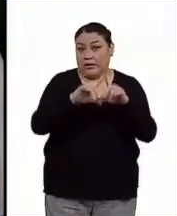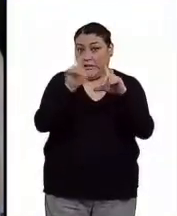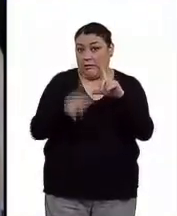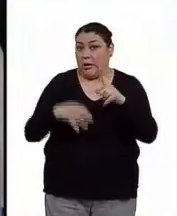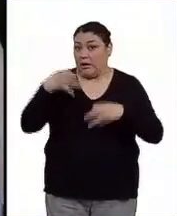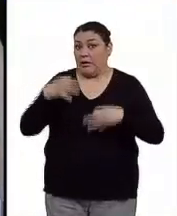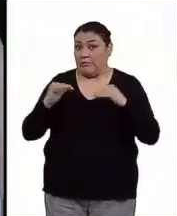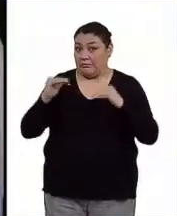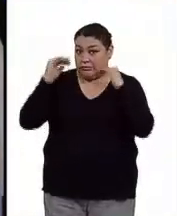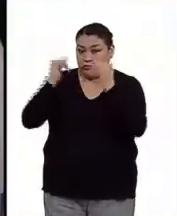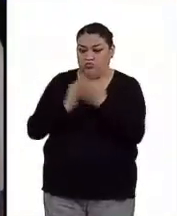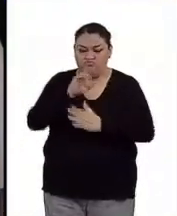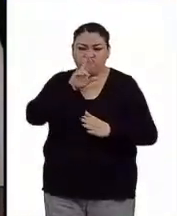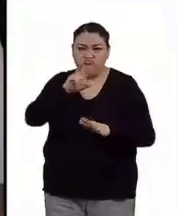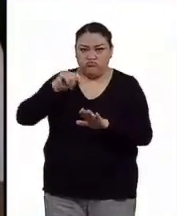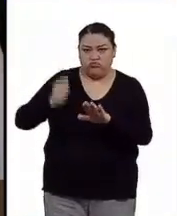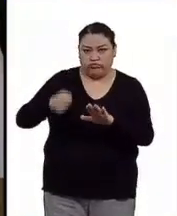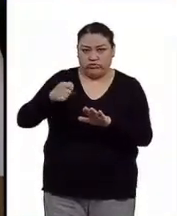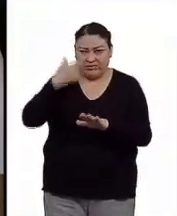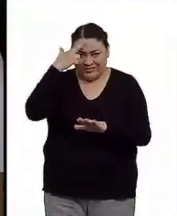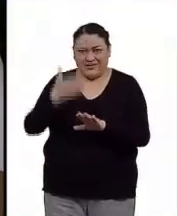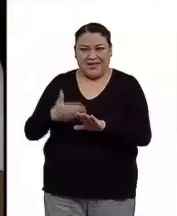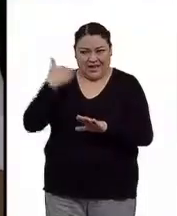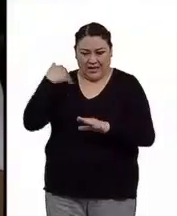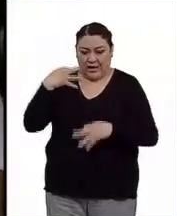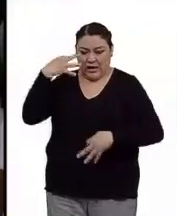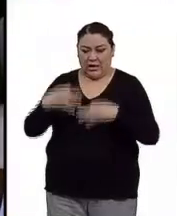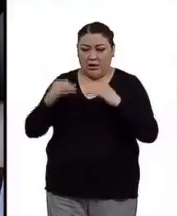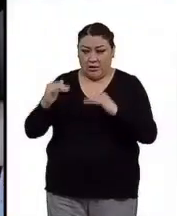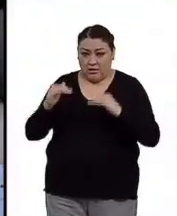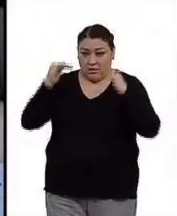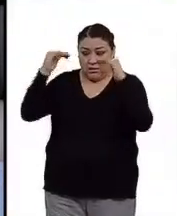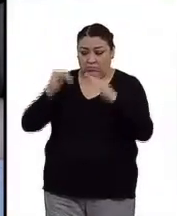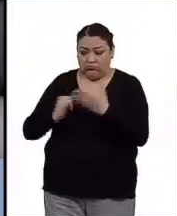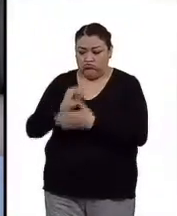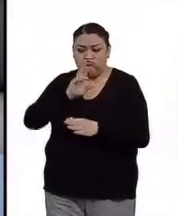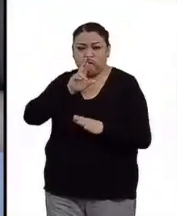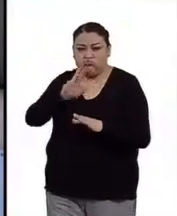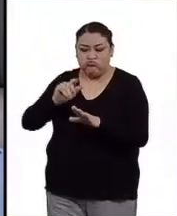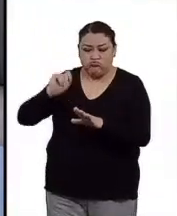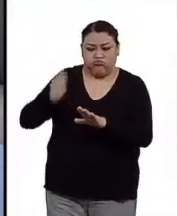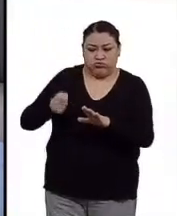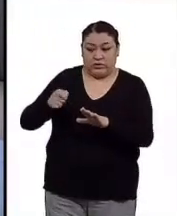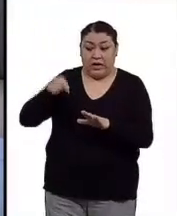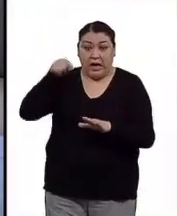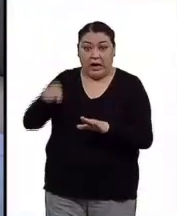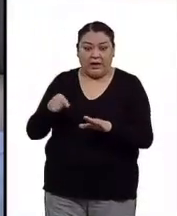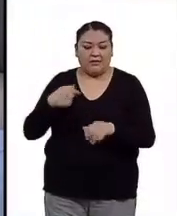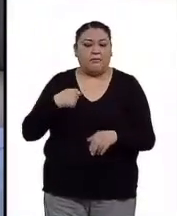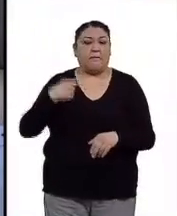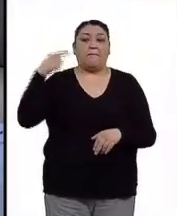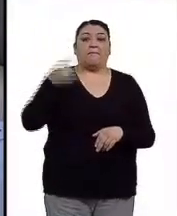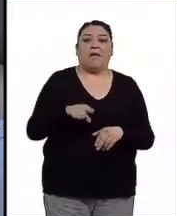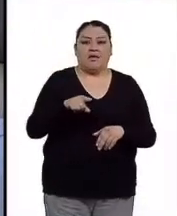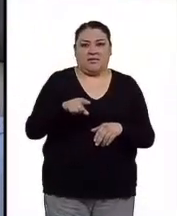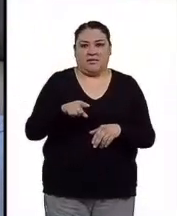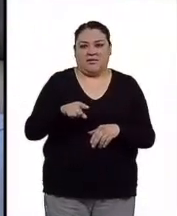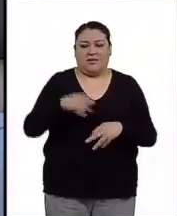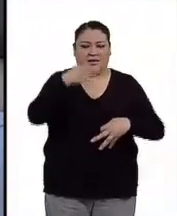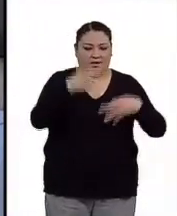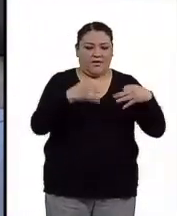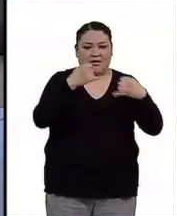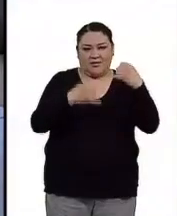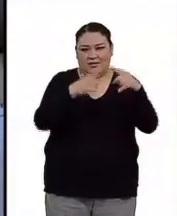las traigo. Que son pues estas tesis y jurisprudencias que me parece que tienen la base que surge